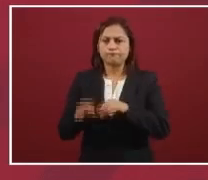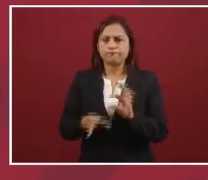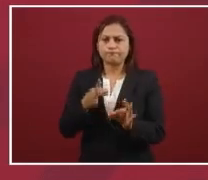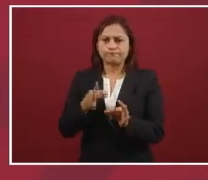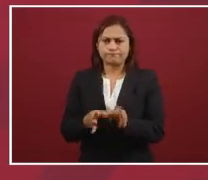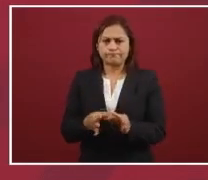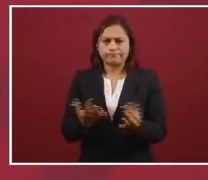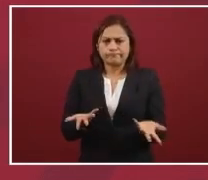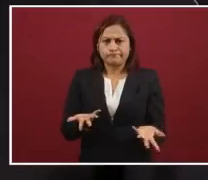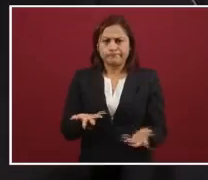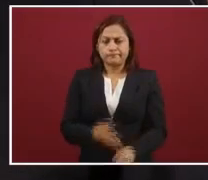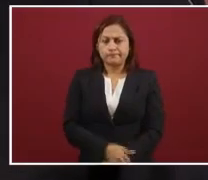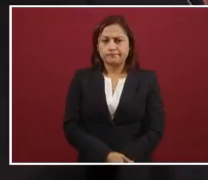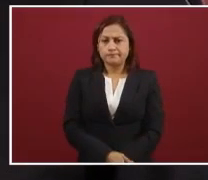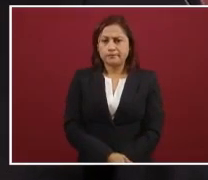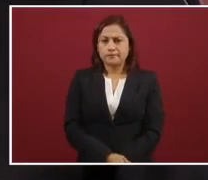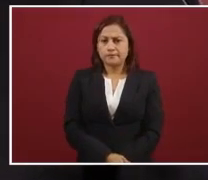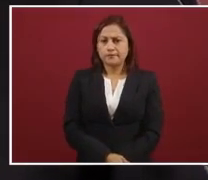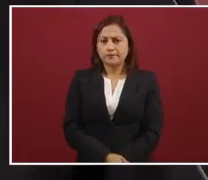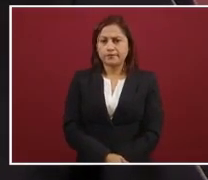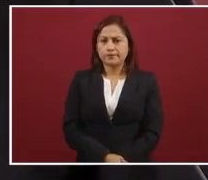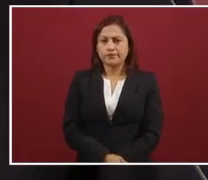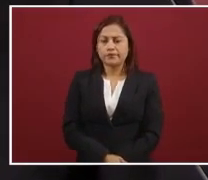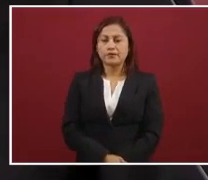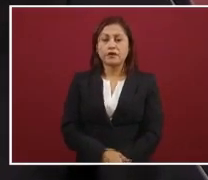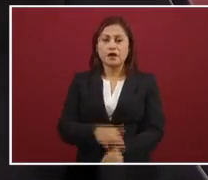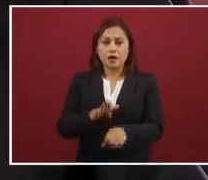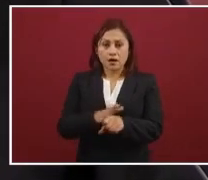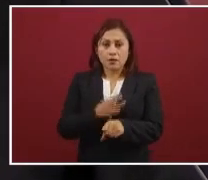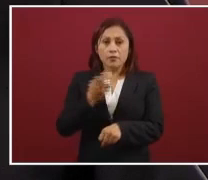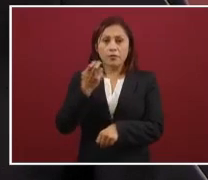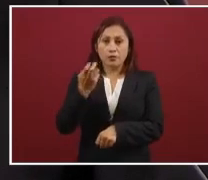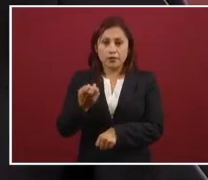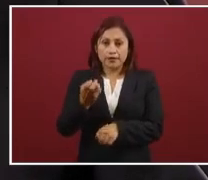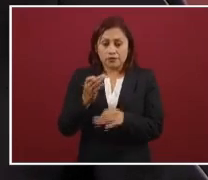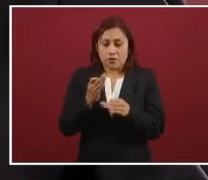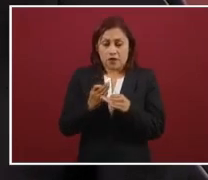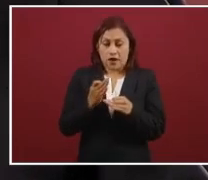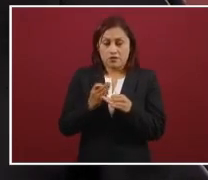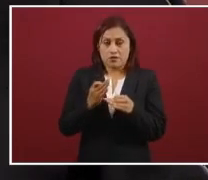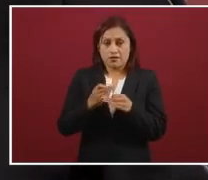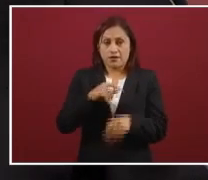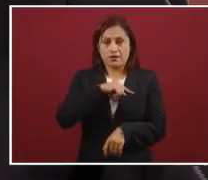Entonces, por eso no debemos de preocuparnos,